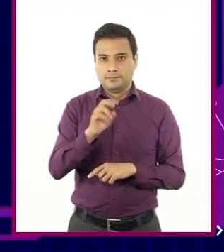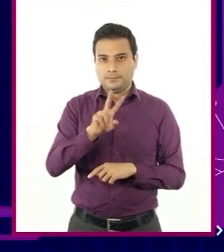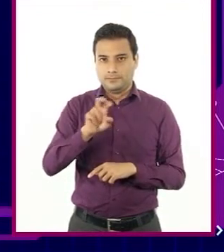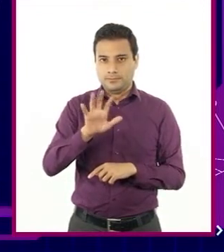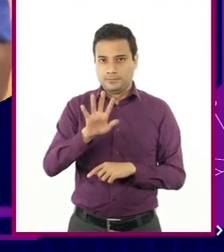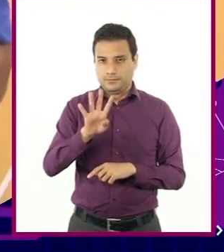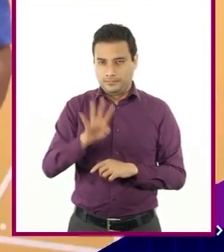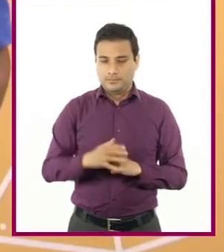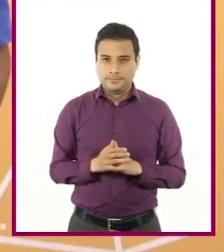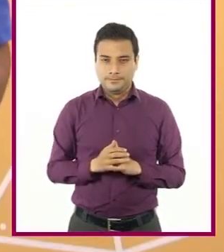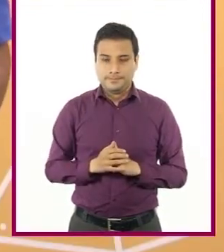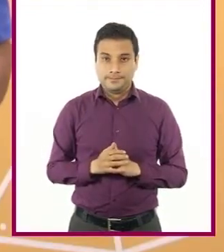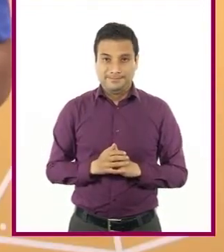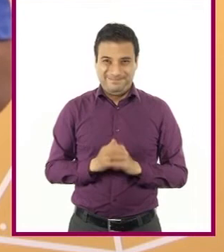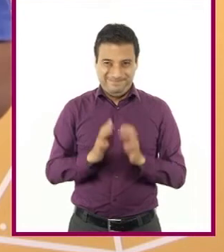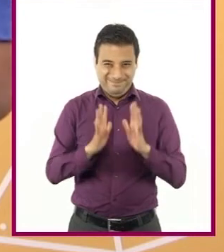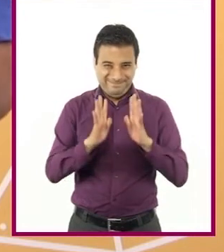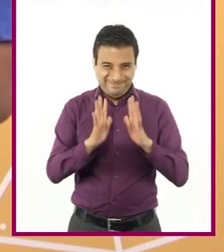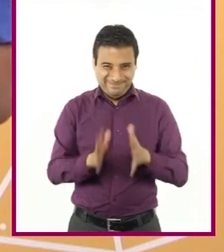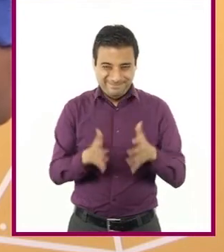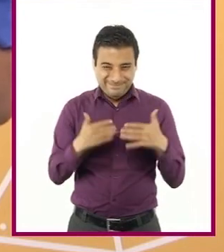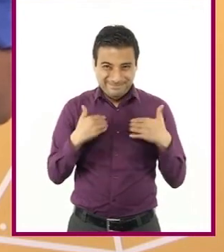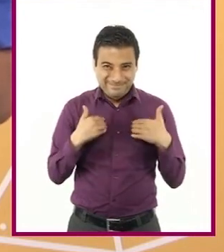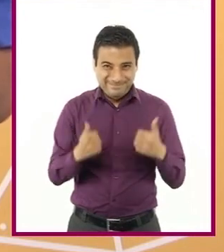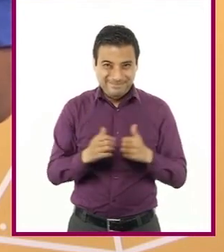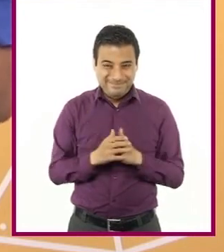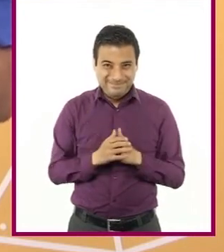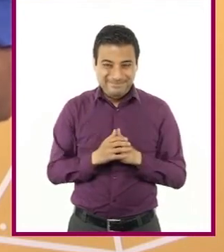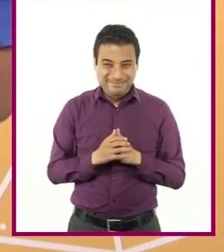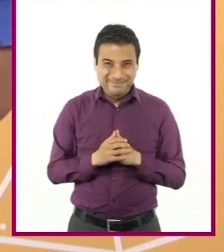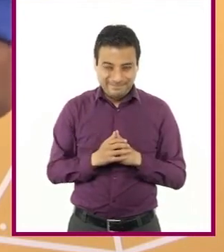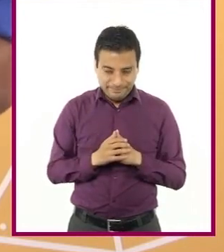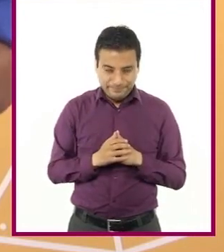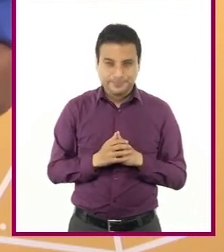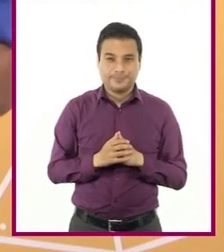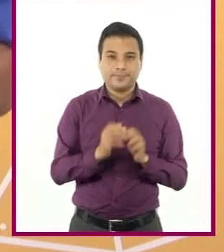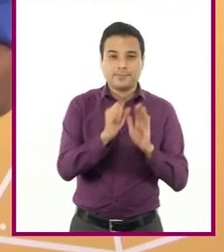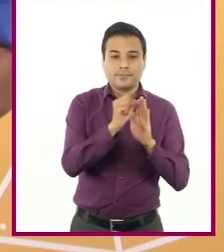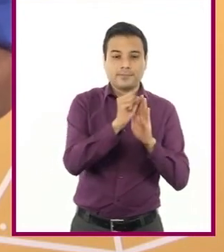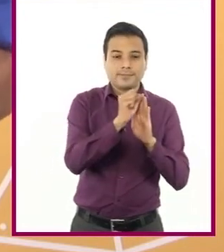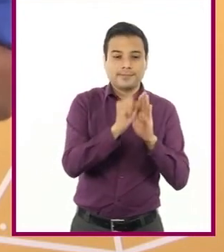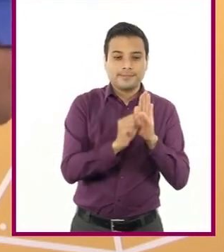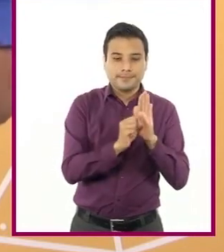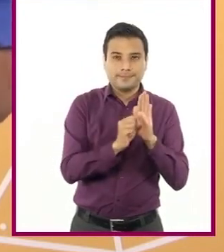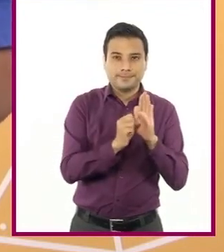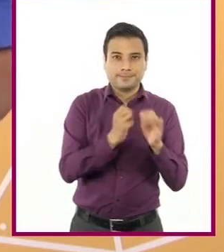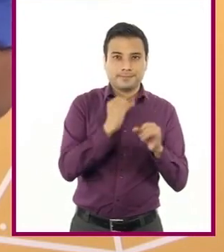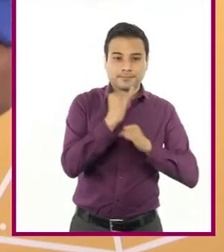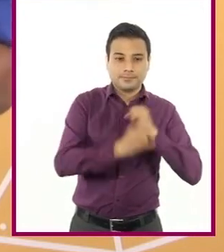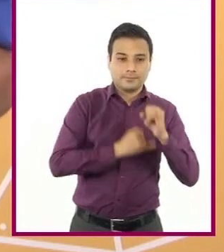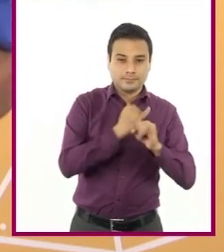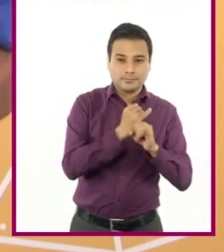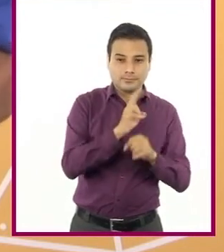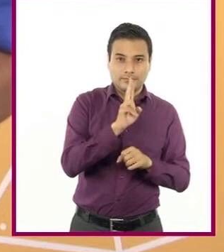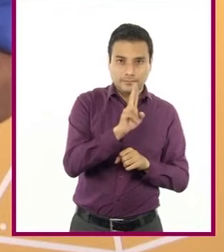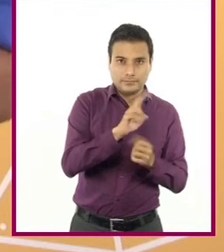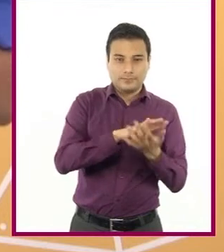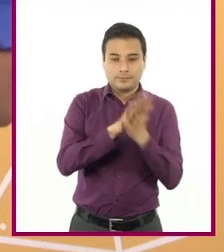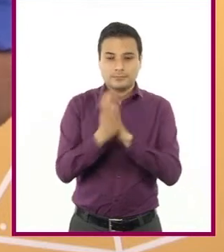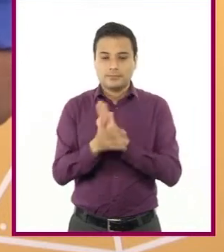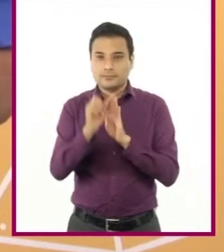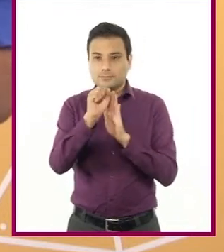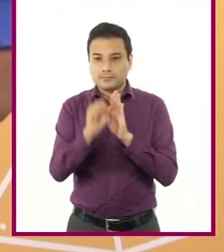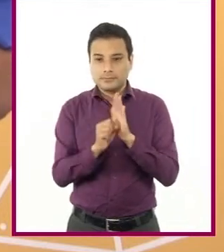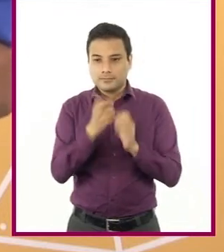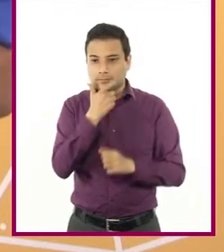0.0254. En conclusión, para convertir longitudes con unidades del Sistema Internacional de Unidades al sistema inglés,